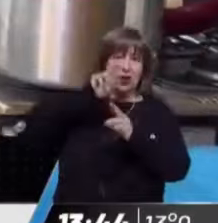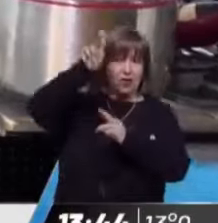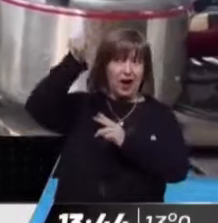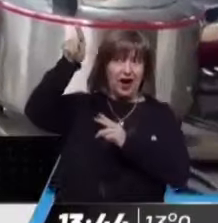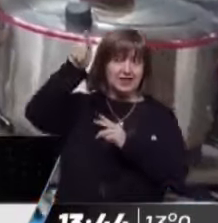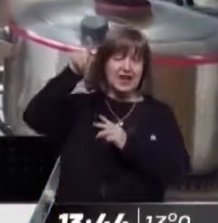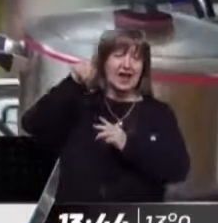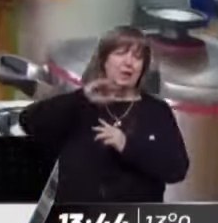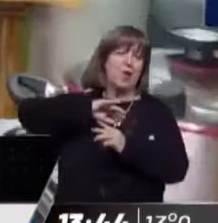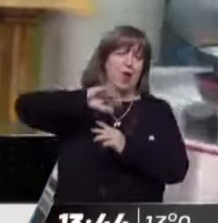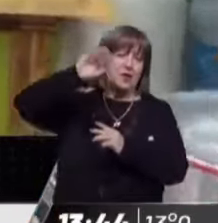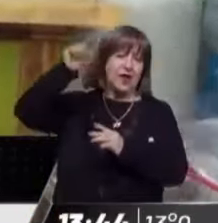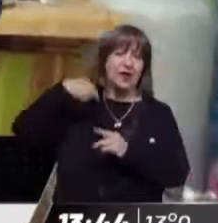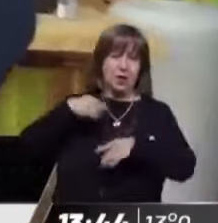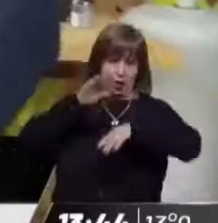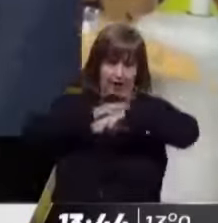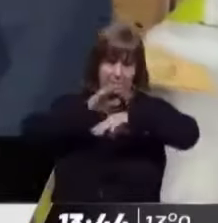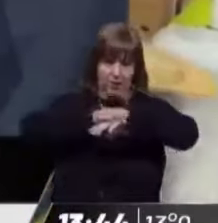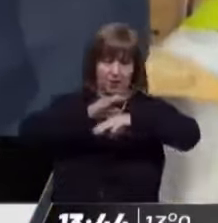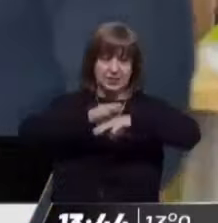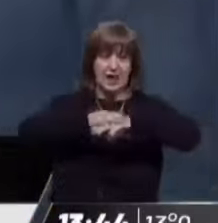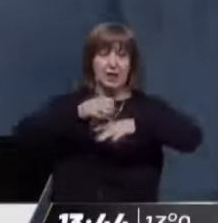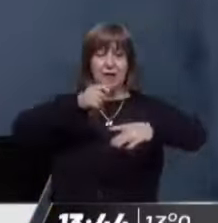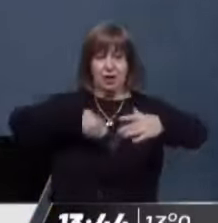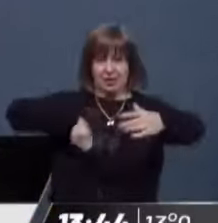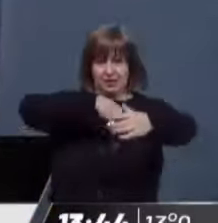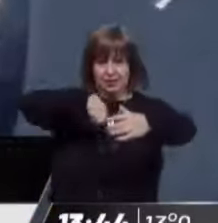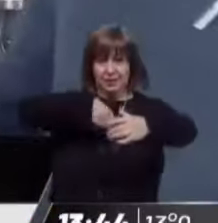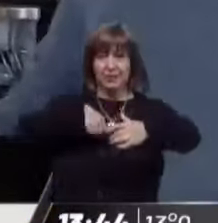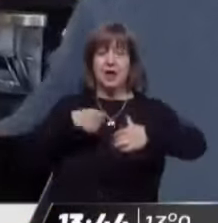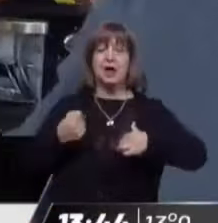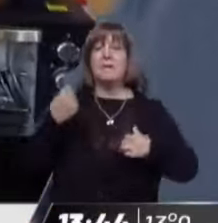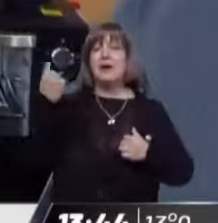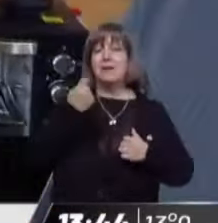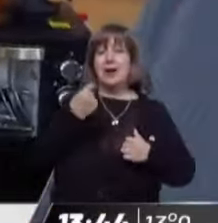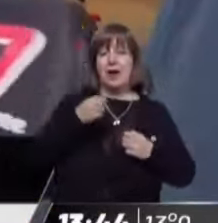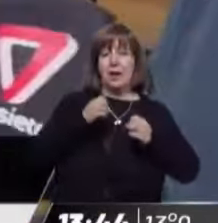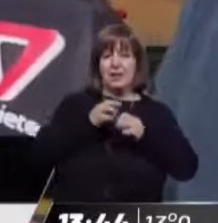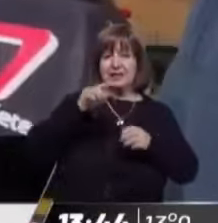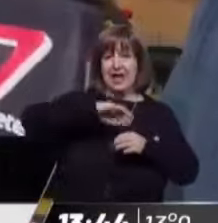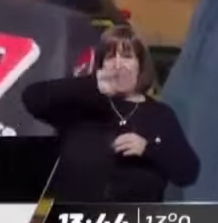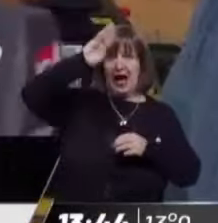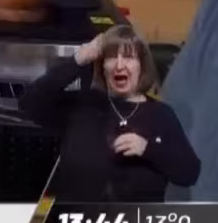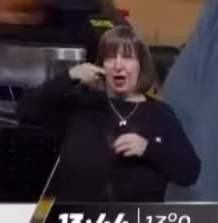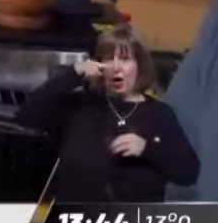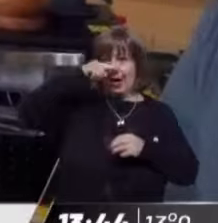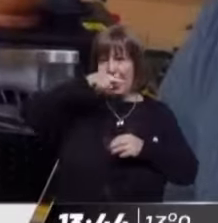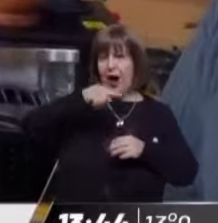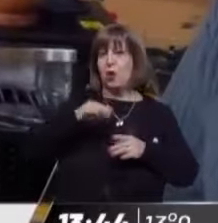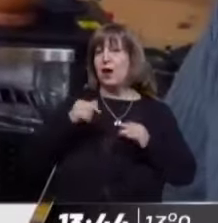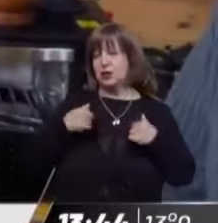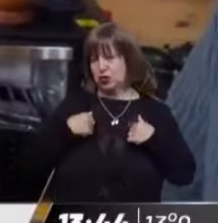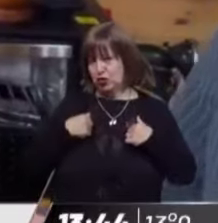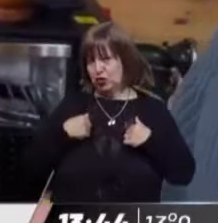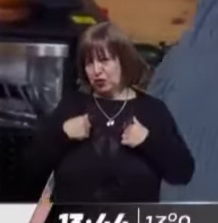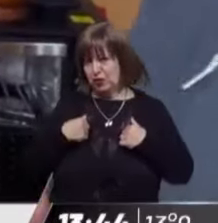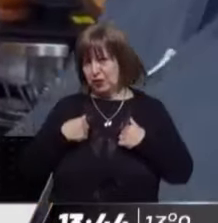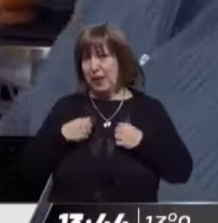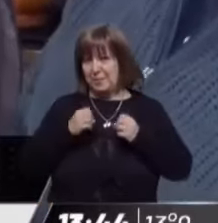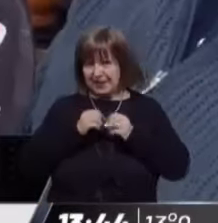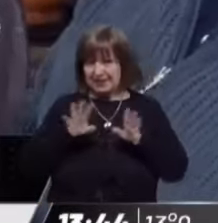imagino. Sí, hermosa. Sí. Trabajo antes acá en el Aconcagua. Confluencia y Plaza de Mula. Confluencia y Plaza de Mula,